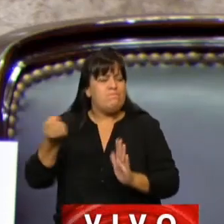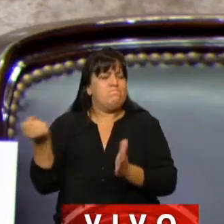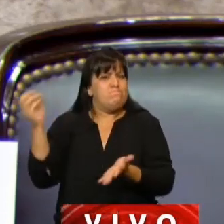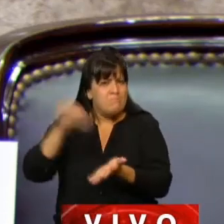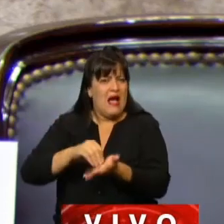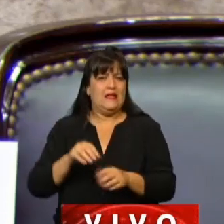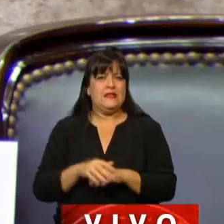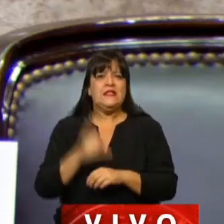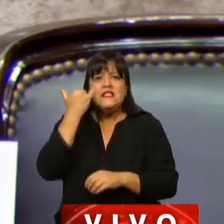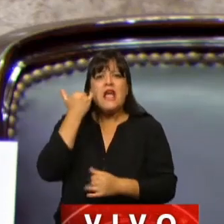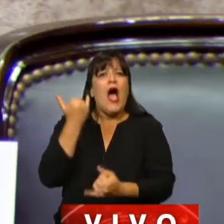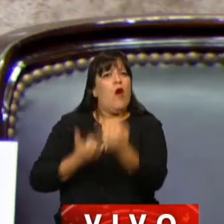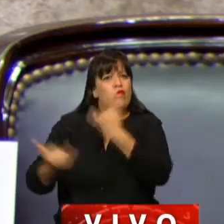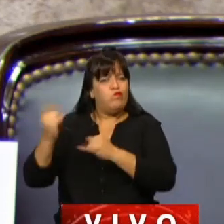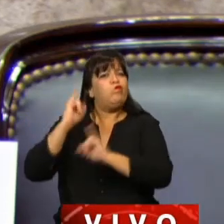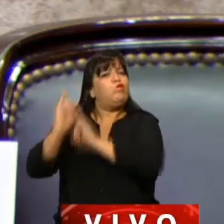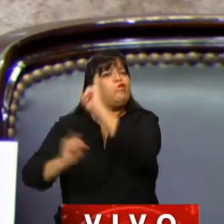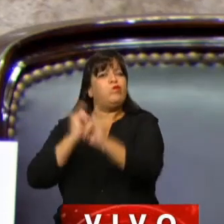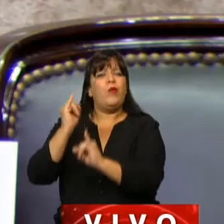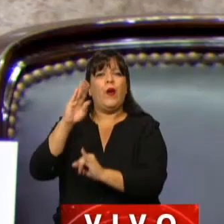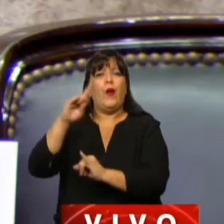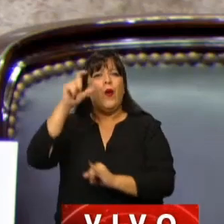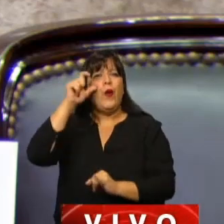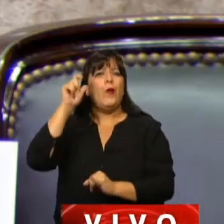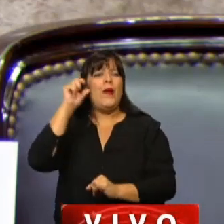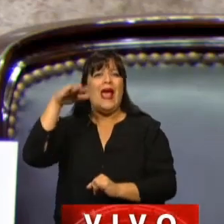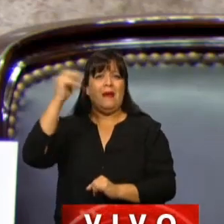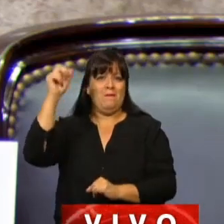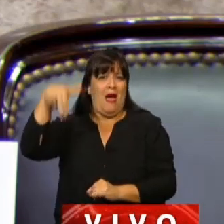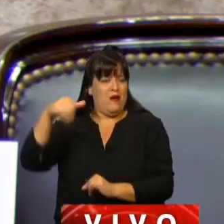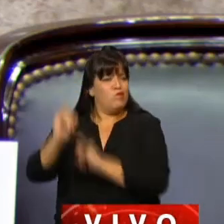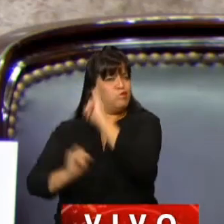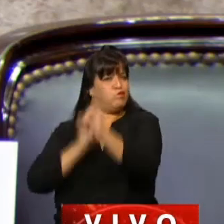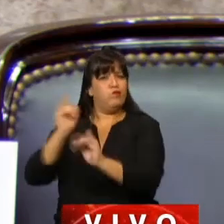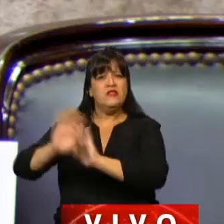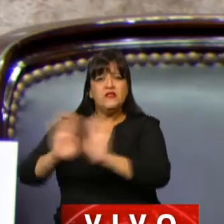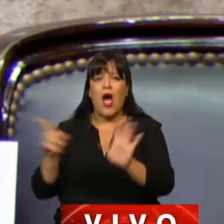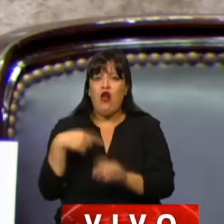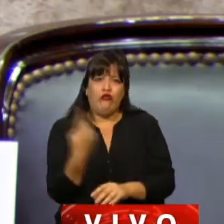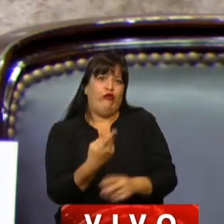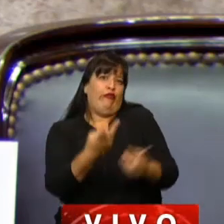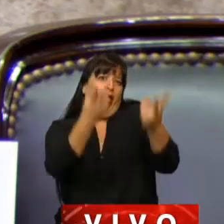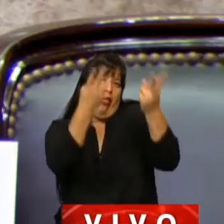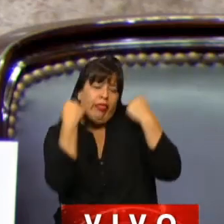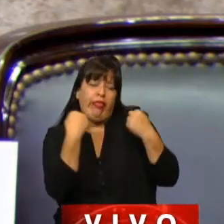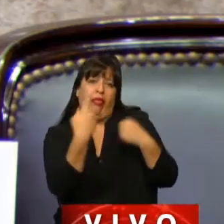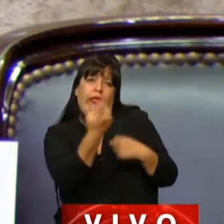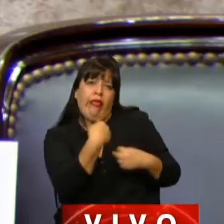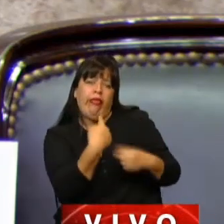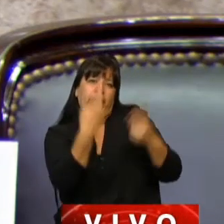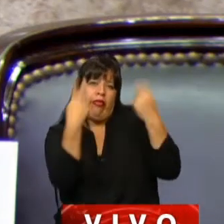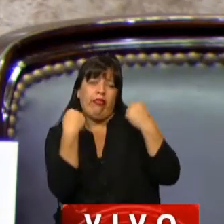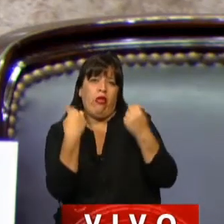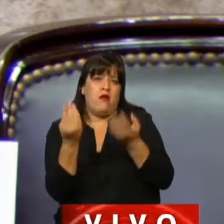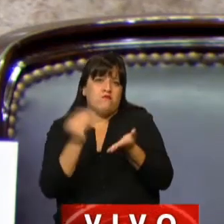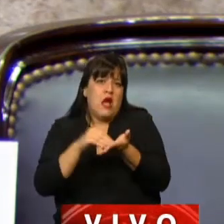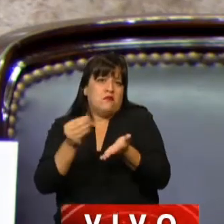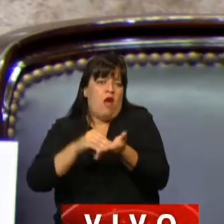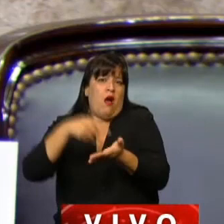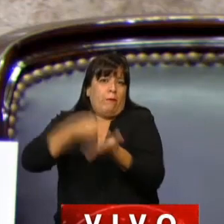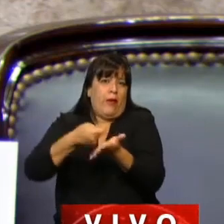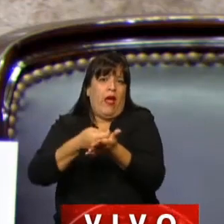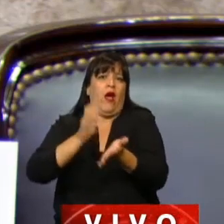Ya lo explicó mi compañera Miriam Bregman, las consecuencias que ha traído agachar la cabeza y pagar más y más esta ilegítima